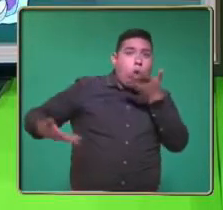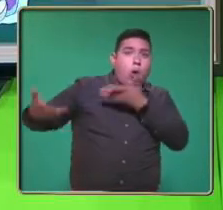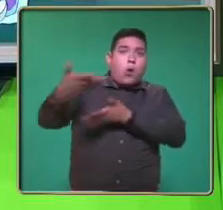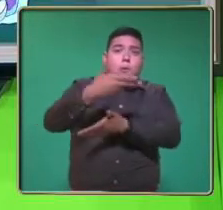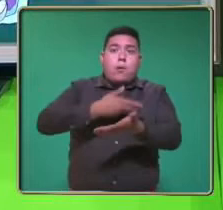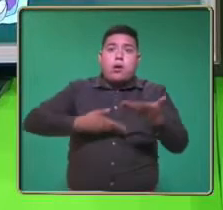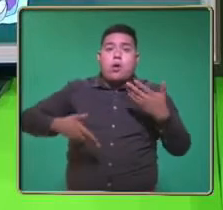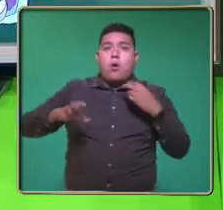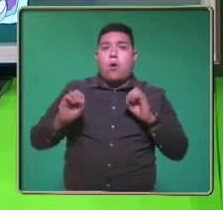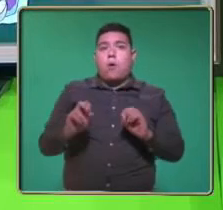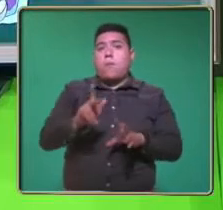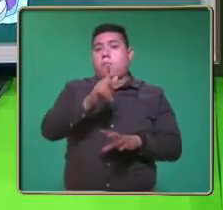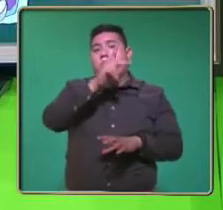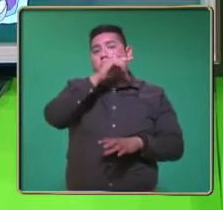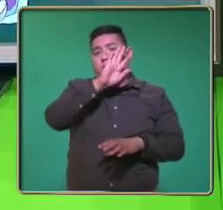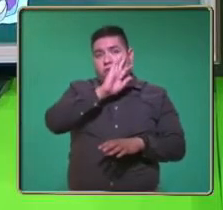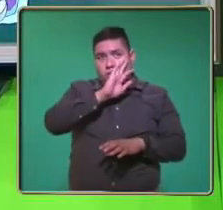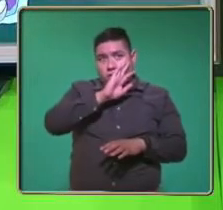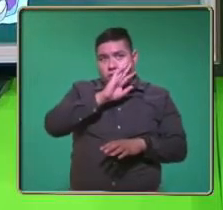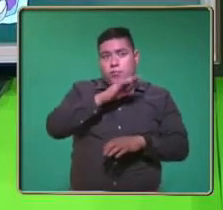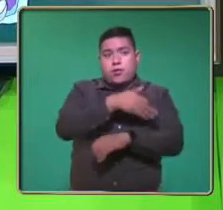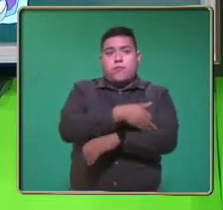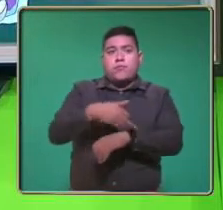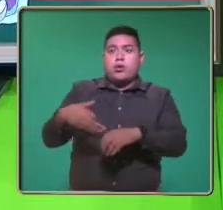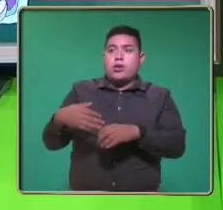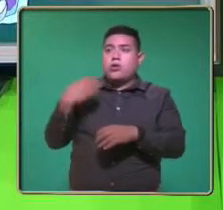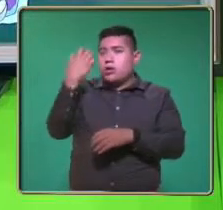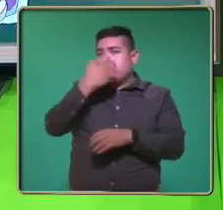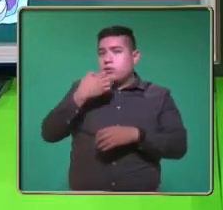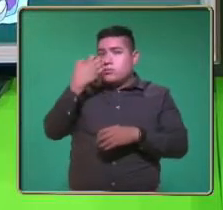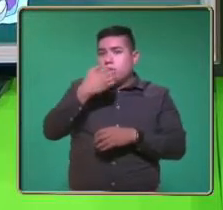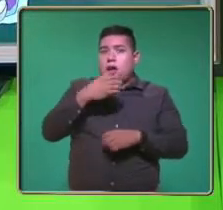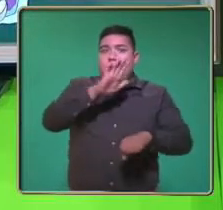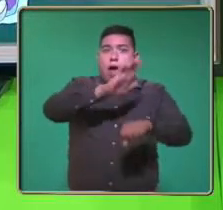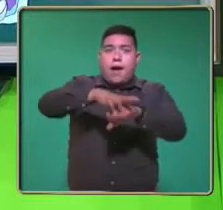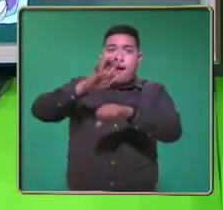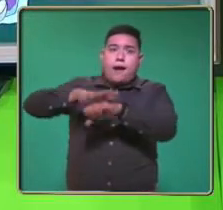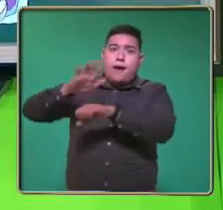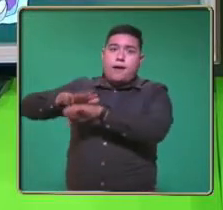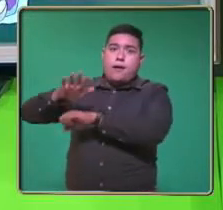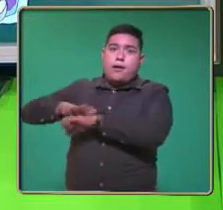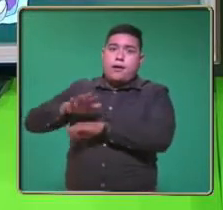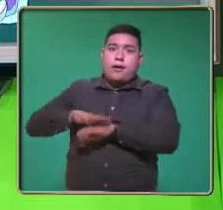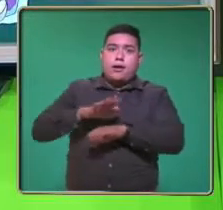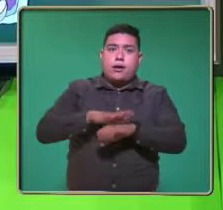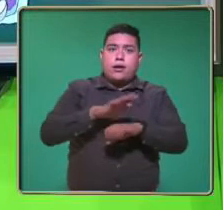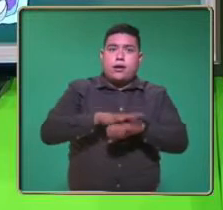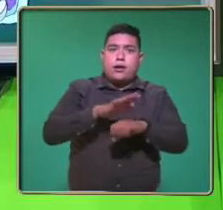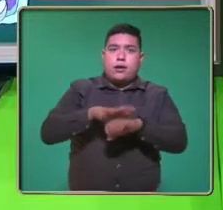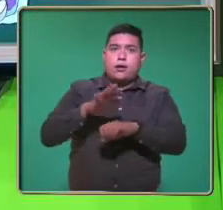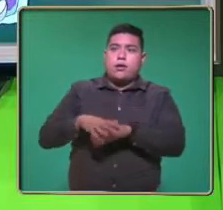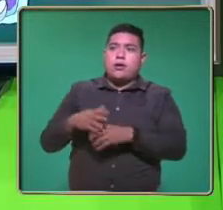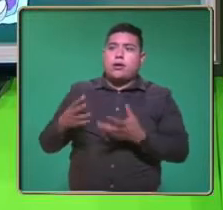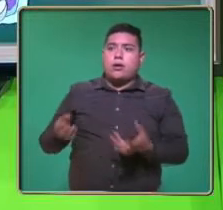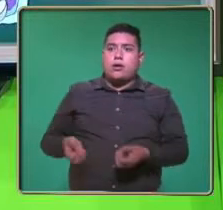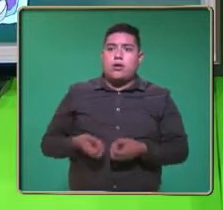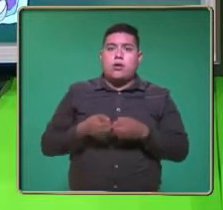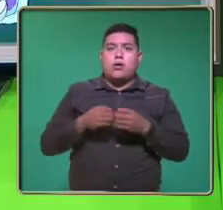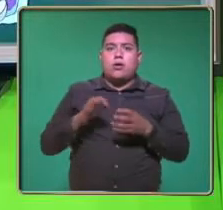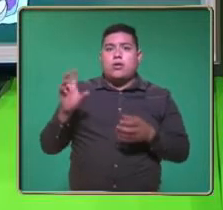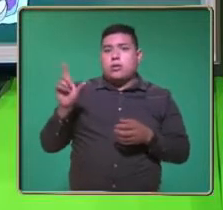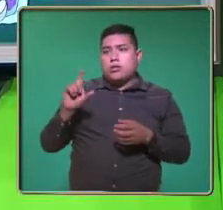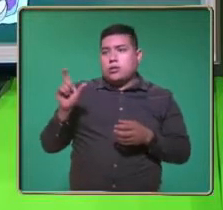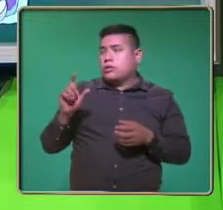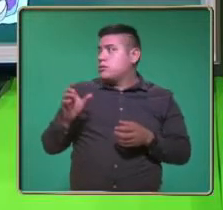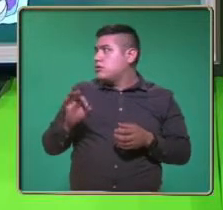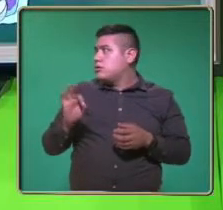con los padres de familia y con las escuelas para dar avisos de los avances que se ha tenido el niño o, lamentablemente, de